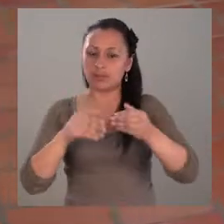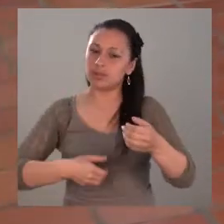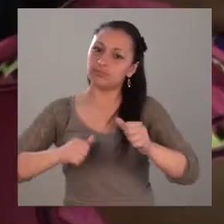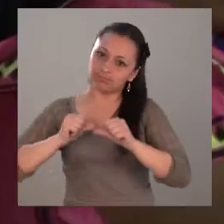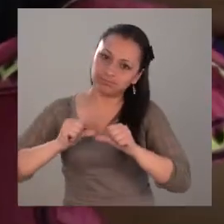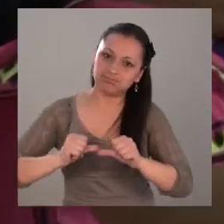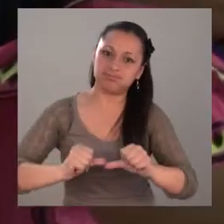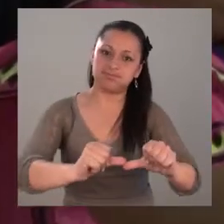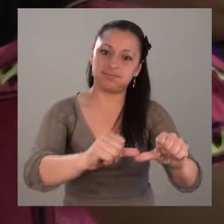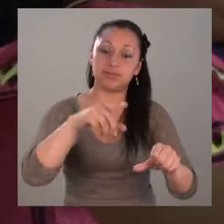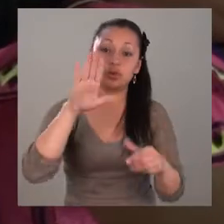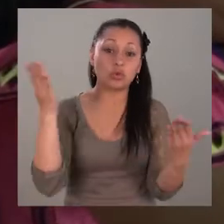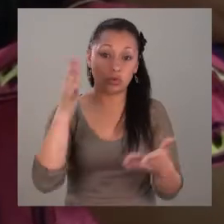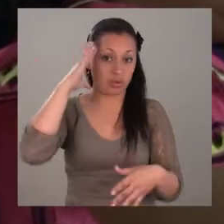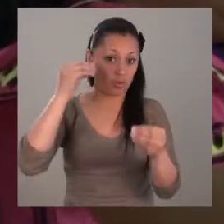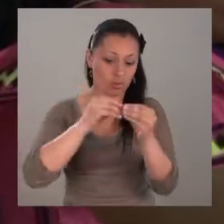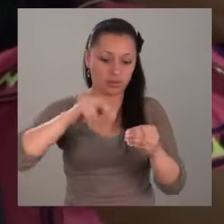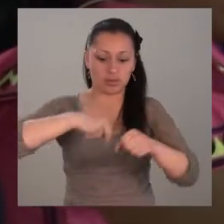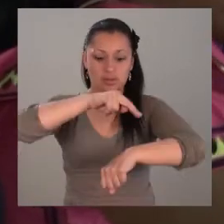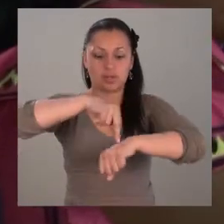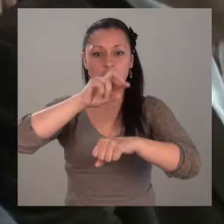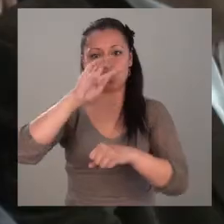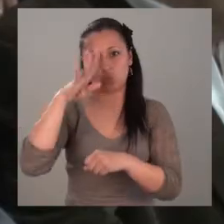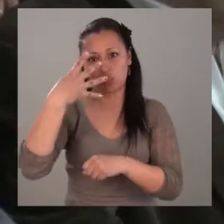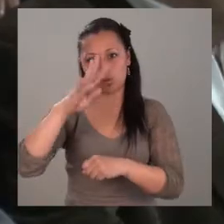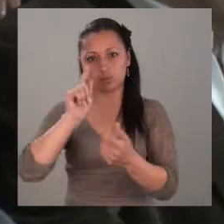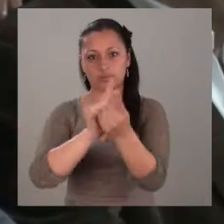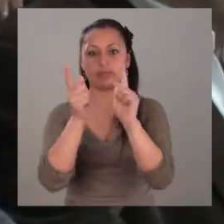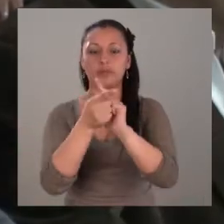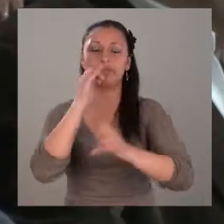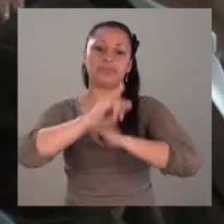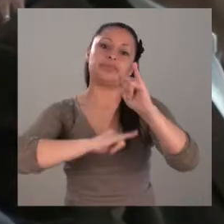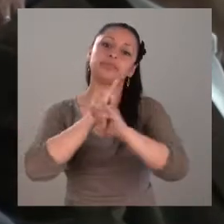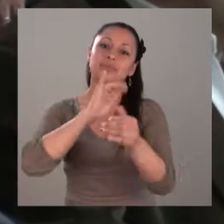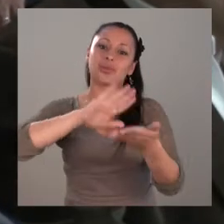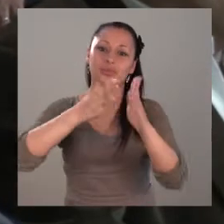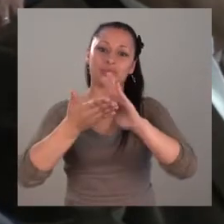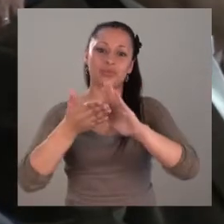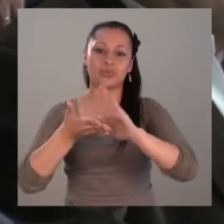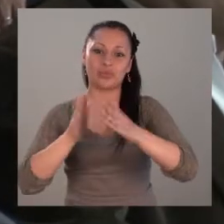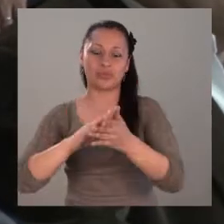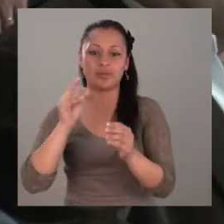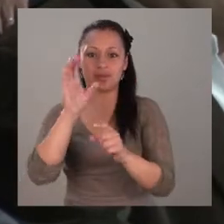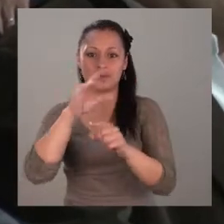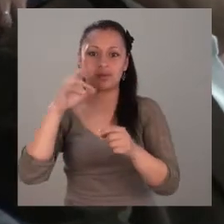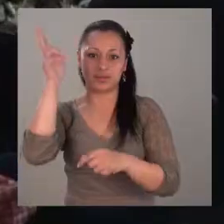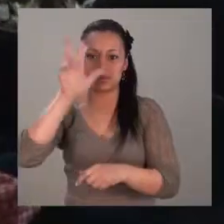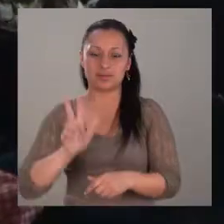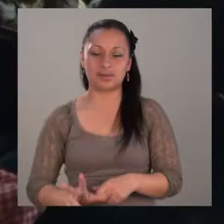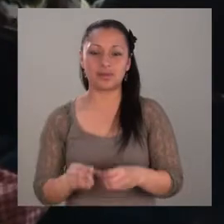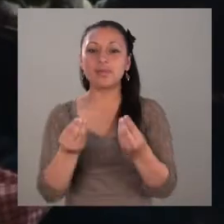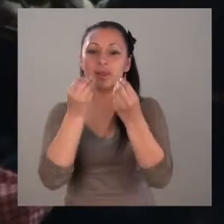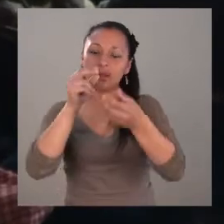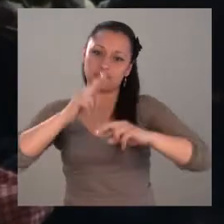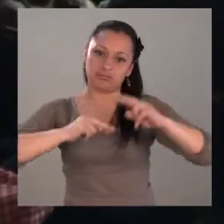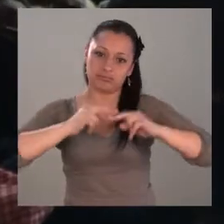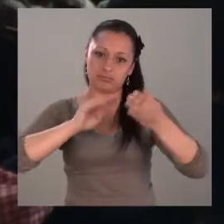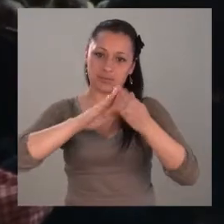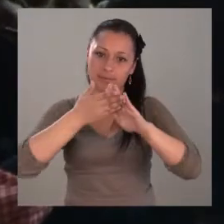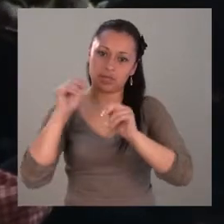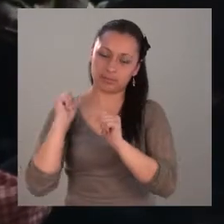y sostenible, se concertó en Nariño la realización del cuarto Encuentro Internacional de Culturas Andinas en construcción de una paz